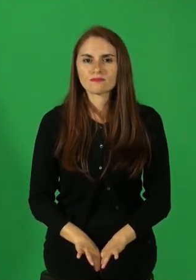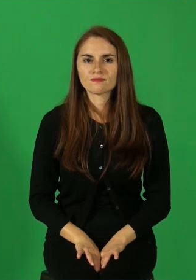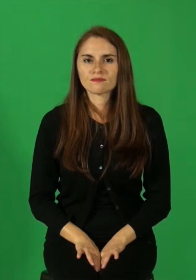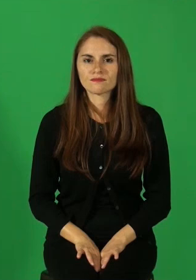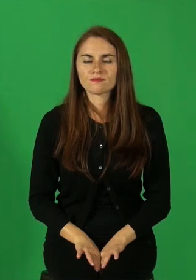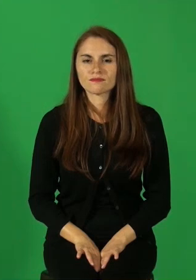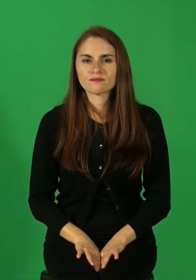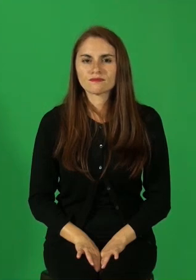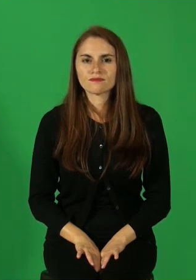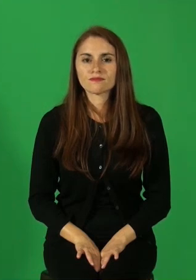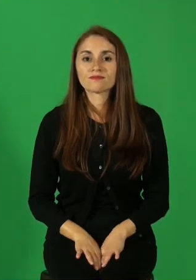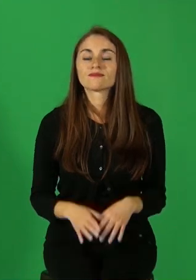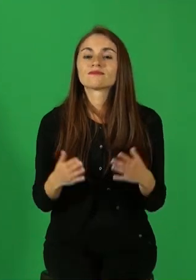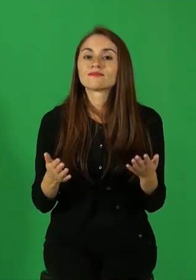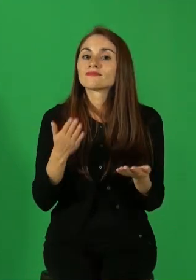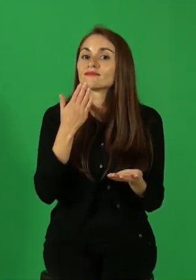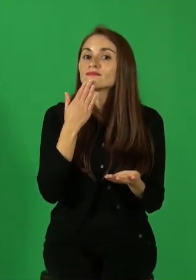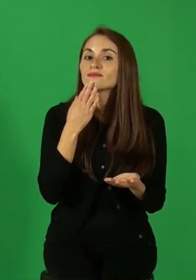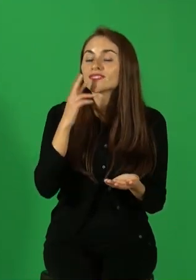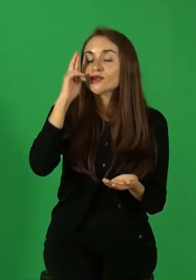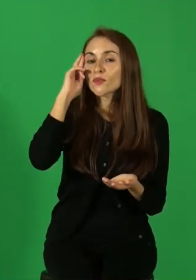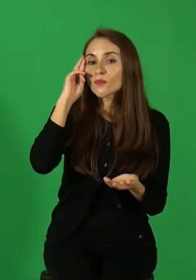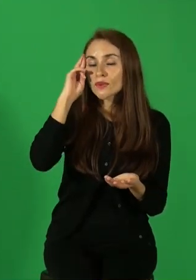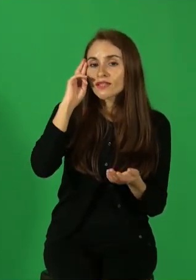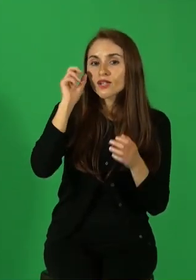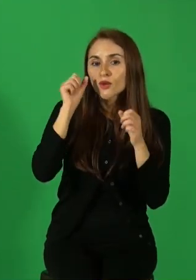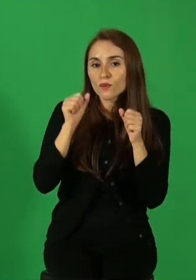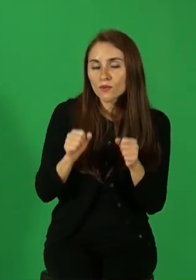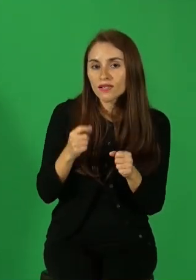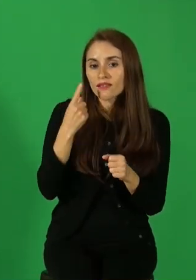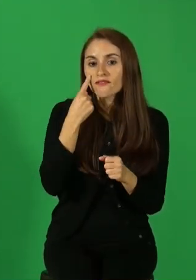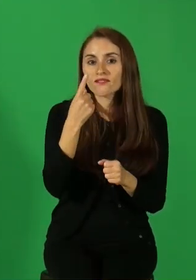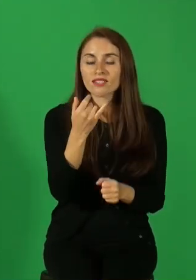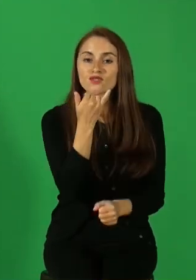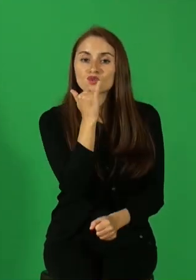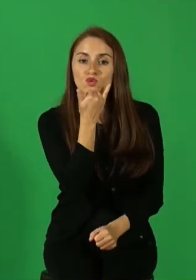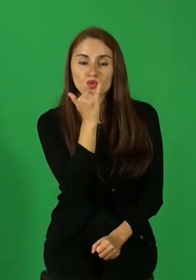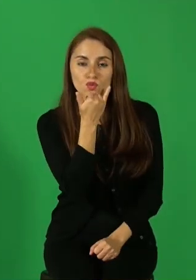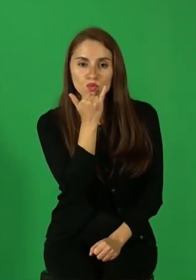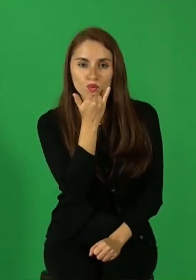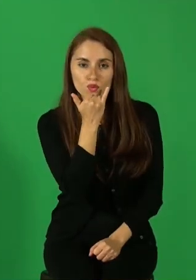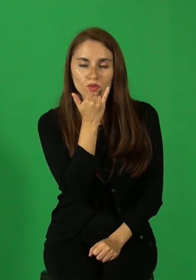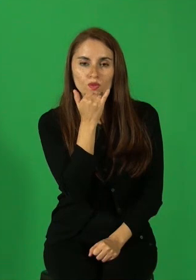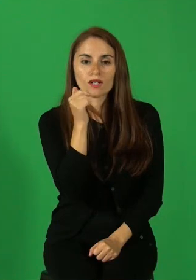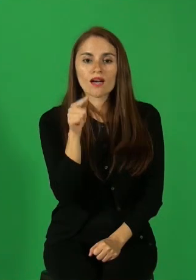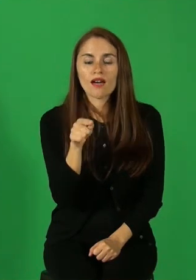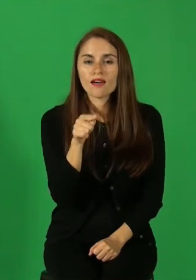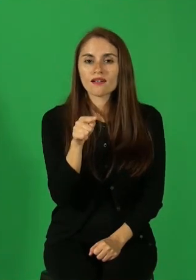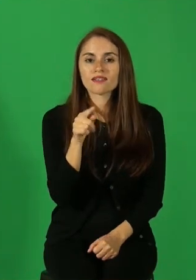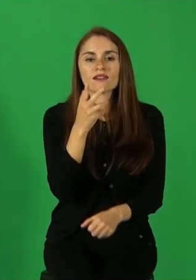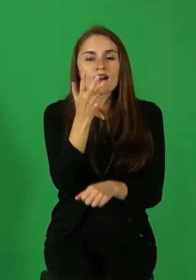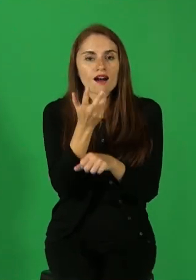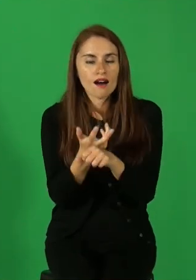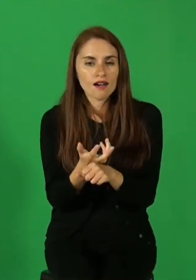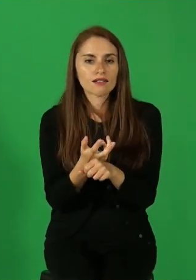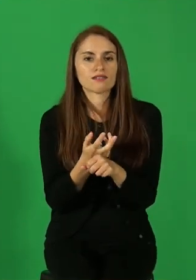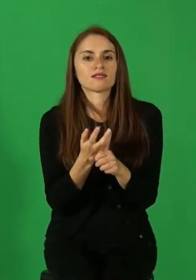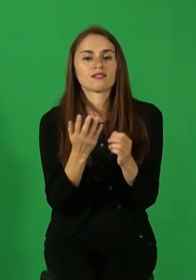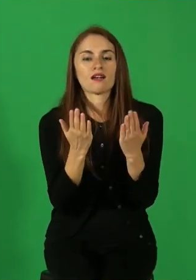copiapotv2media.lenguaje@gmail.com. Y no se olviden de sintonizar el canal de YouTube, donde ustedes van a encontrar